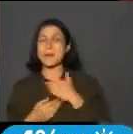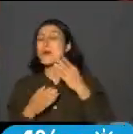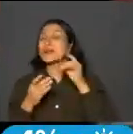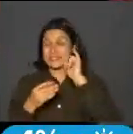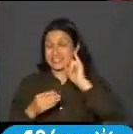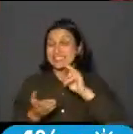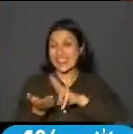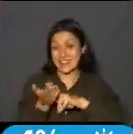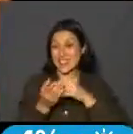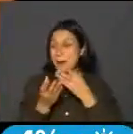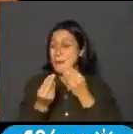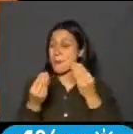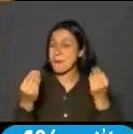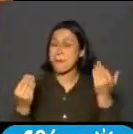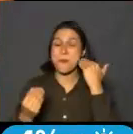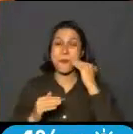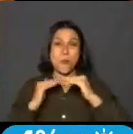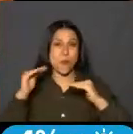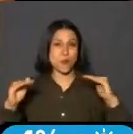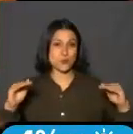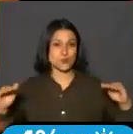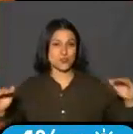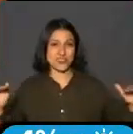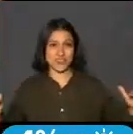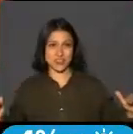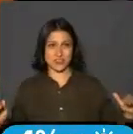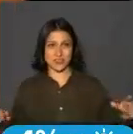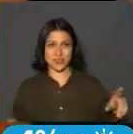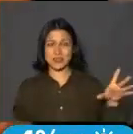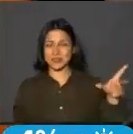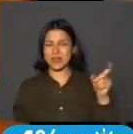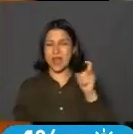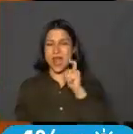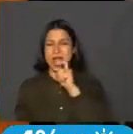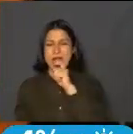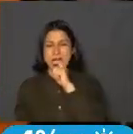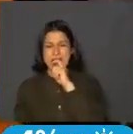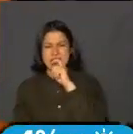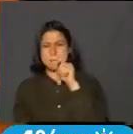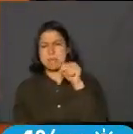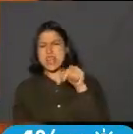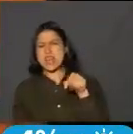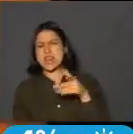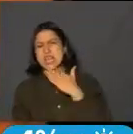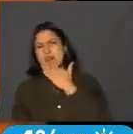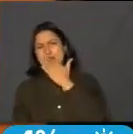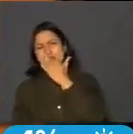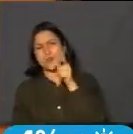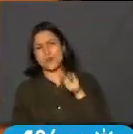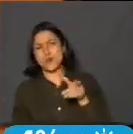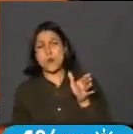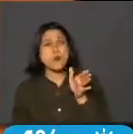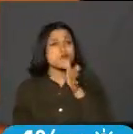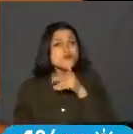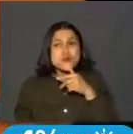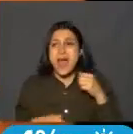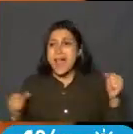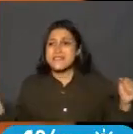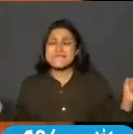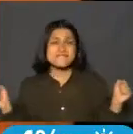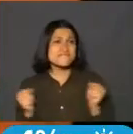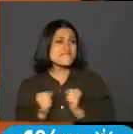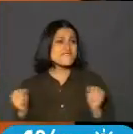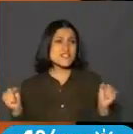gente. Oye, y acá hay algo que uno envidia mucho de los magallánicos, que es la capacidad de no tener frío. Eso, o sea,